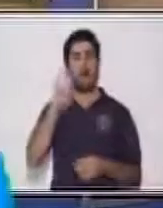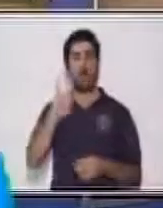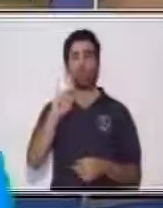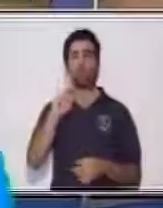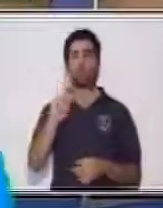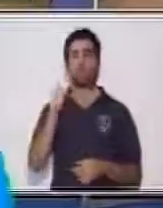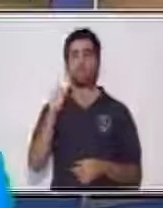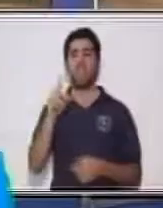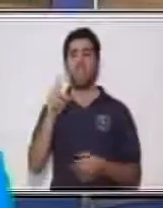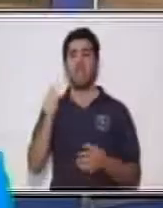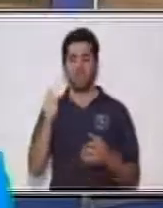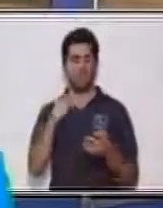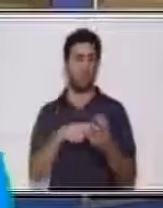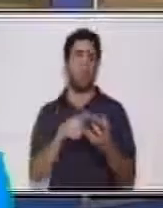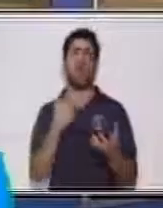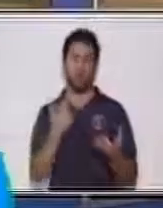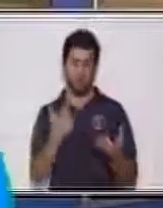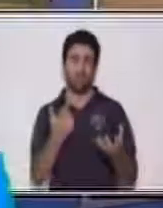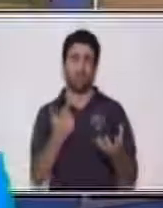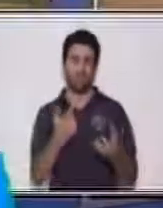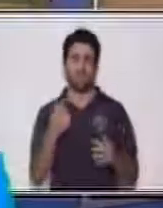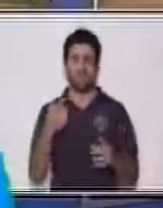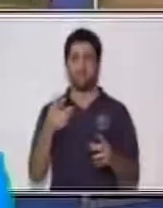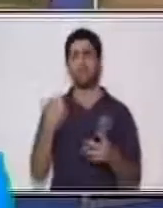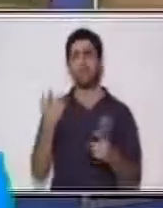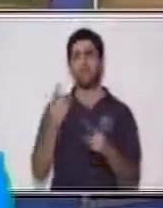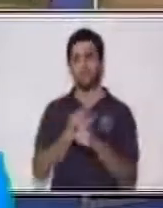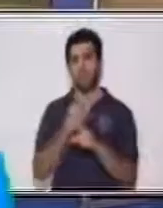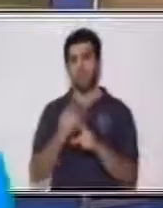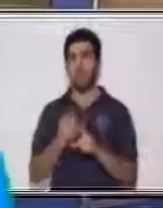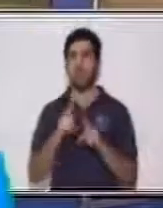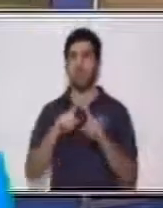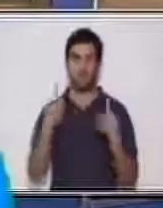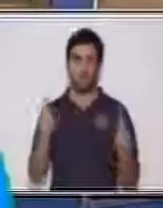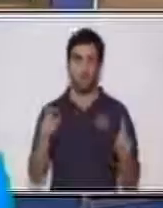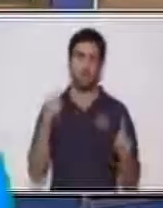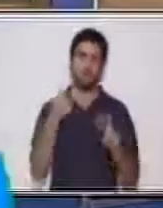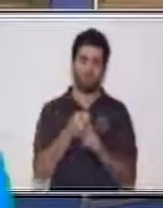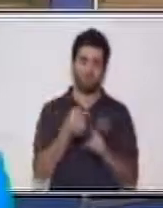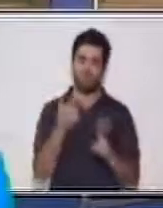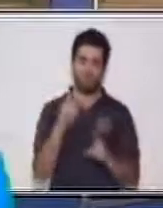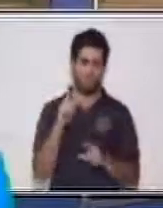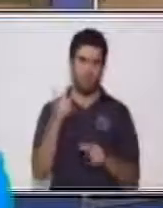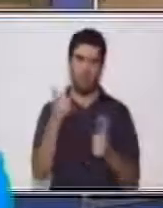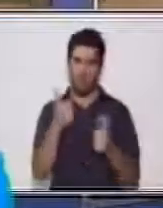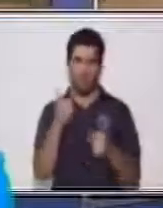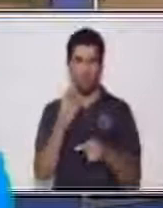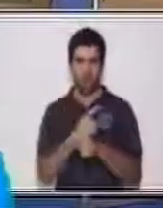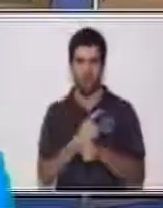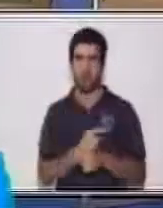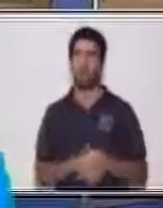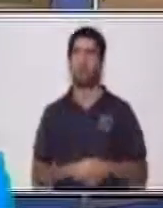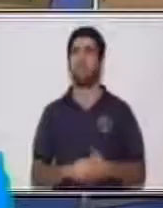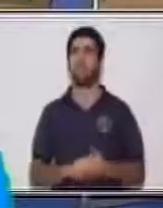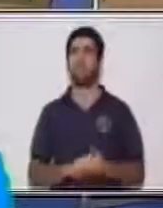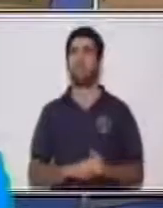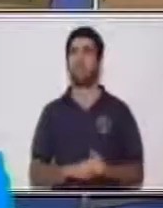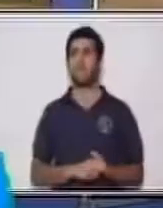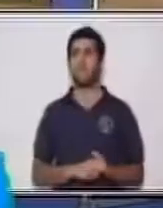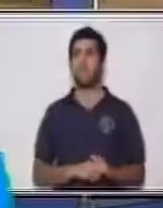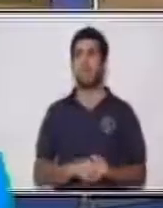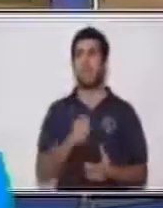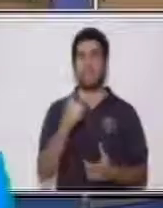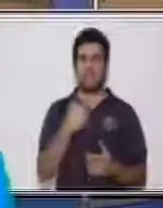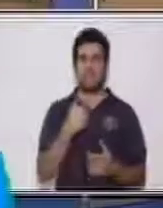dicen, esta fruta ya se mayugó. ¿Te diste cuenta? Lo están usando de forma incorrecta. Es muy expresivo y tiene muchos